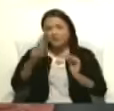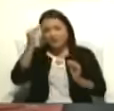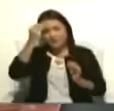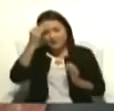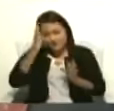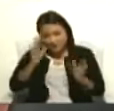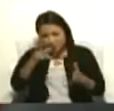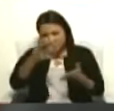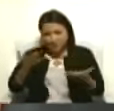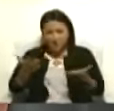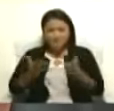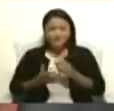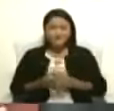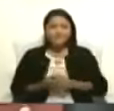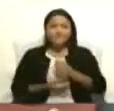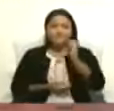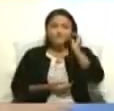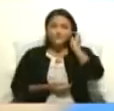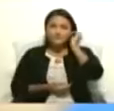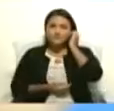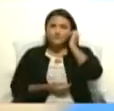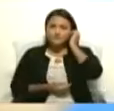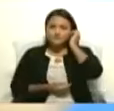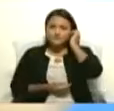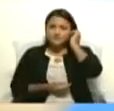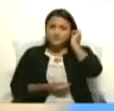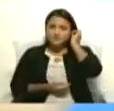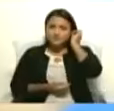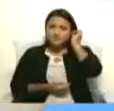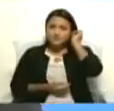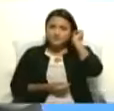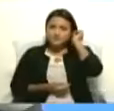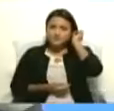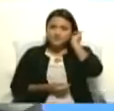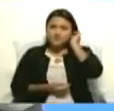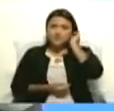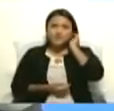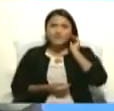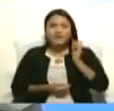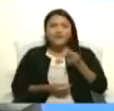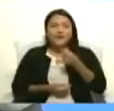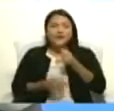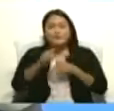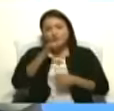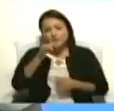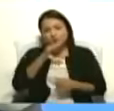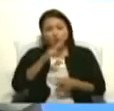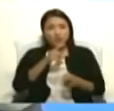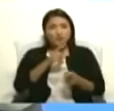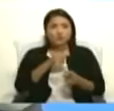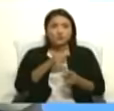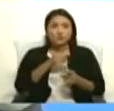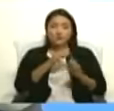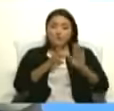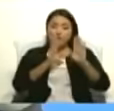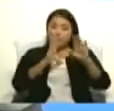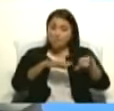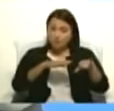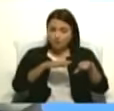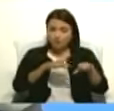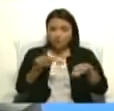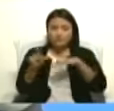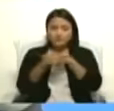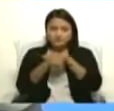tres cosas por supuesto que todas estas matrices que apoyan y celebran Los Sembradores de ceniza los